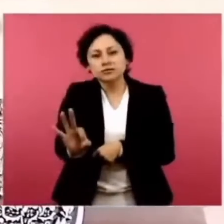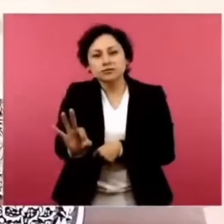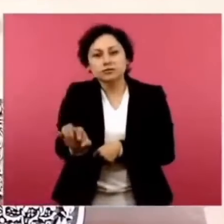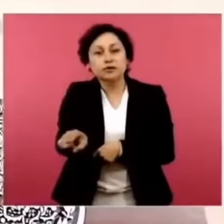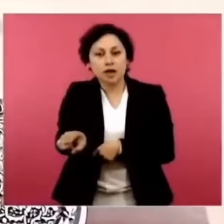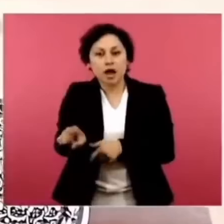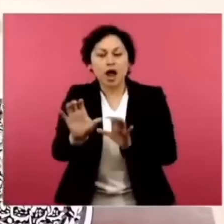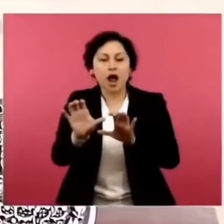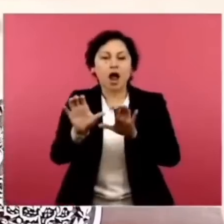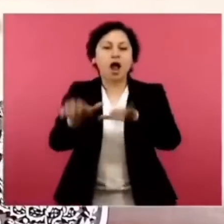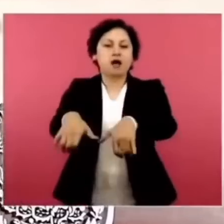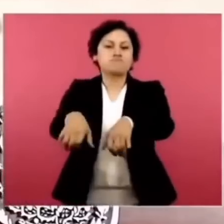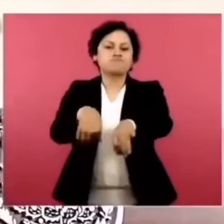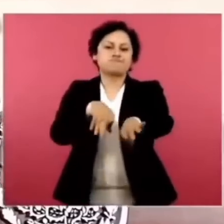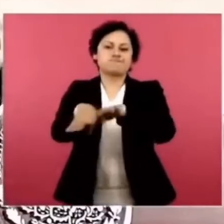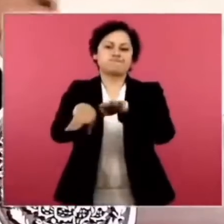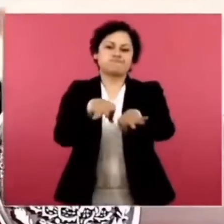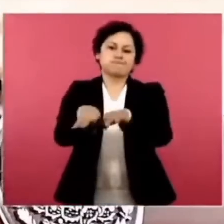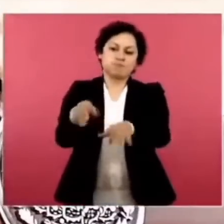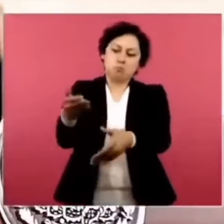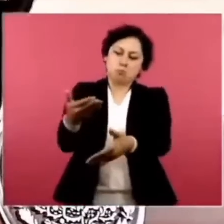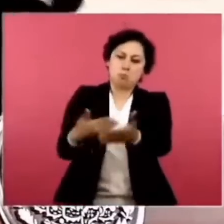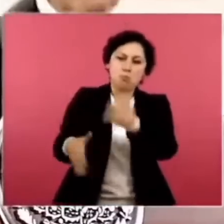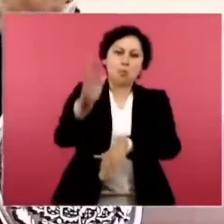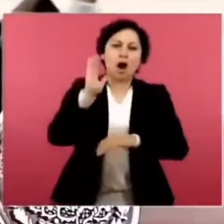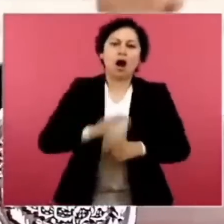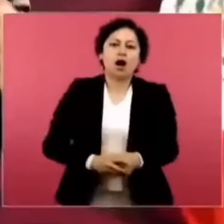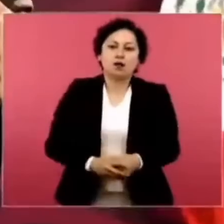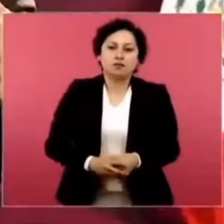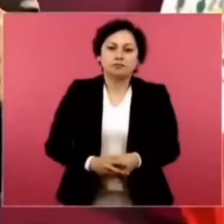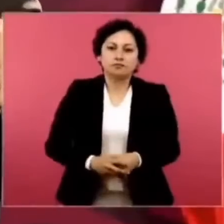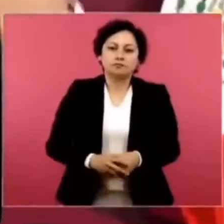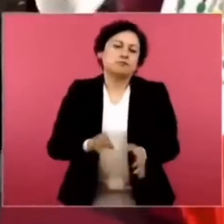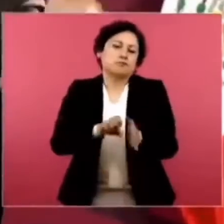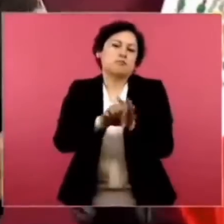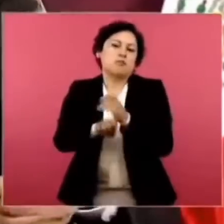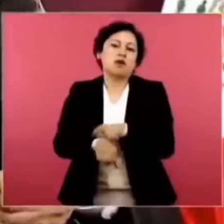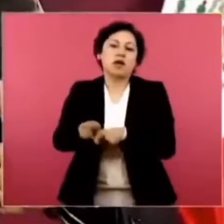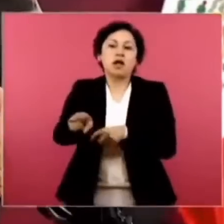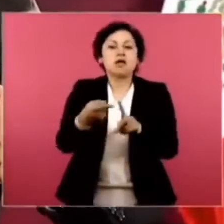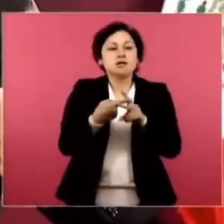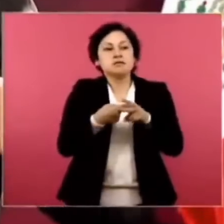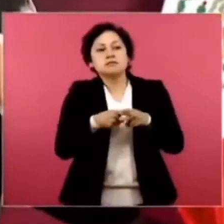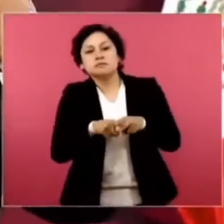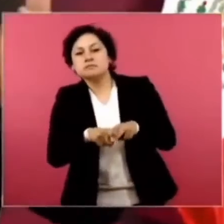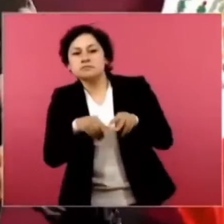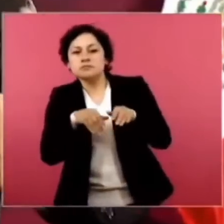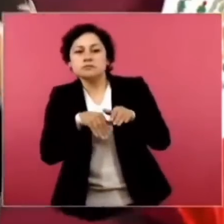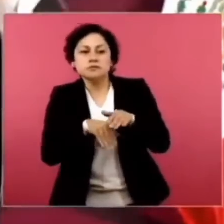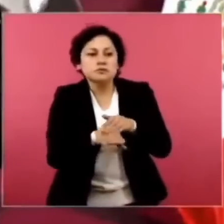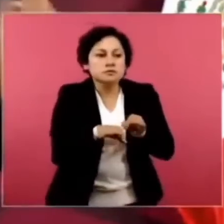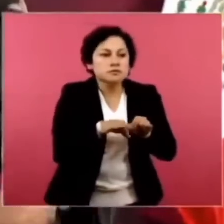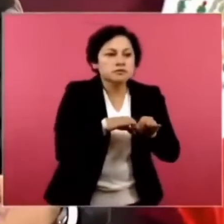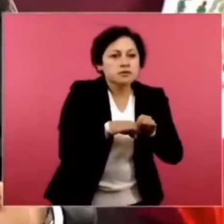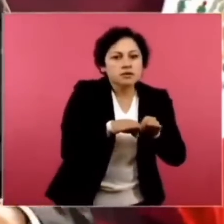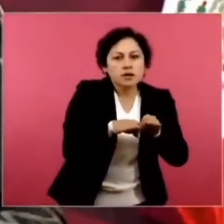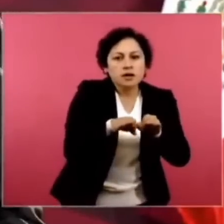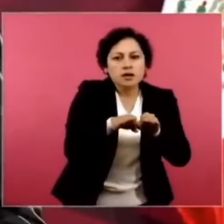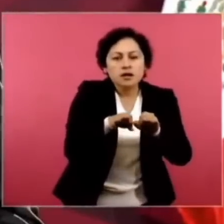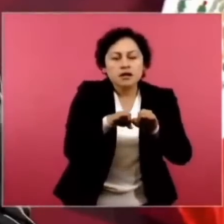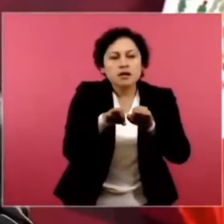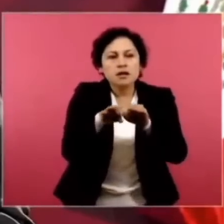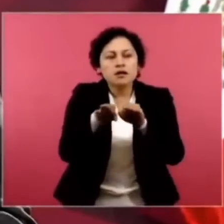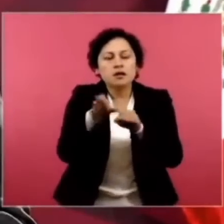obtuvo trabajo, la mayoría en los mismos lugares donde se capacitaron, donde se